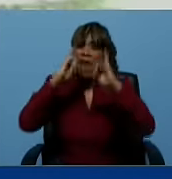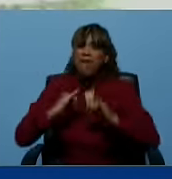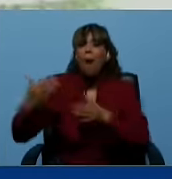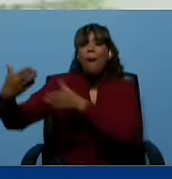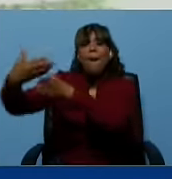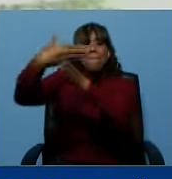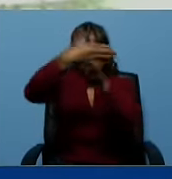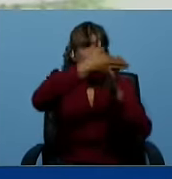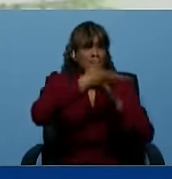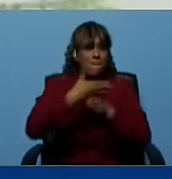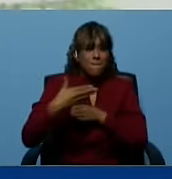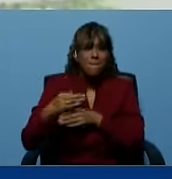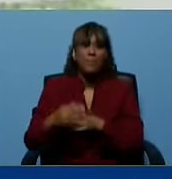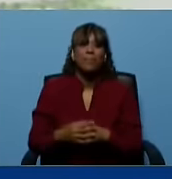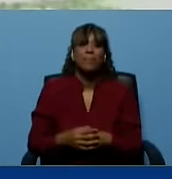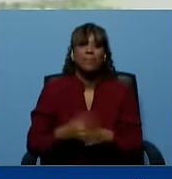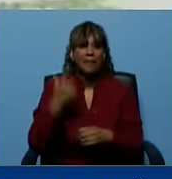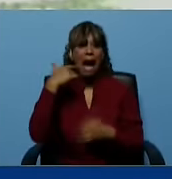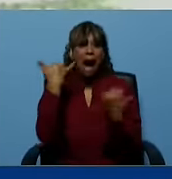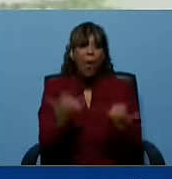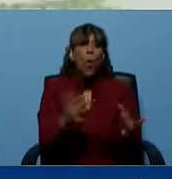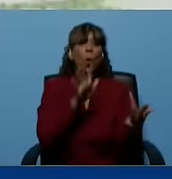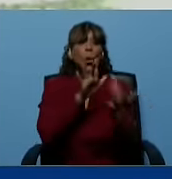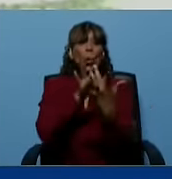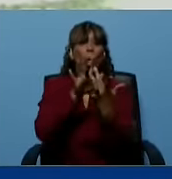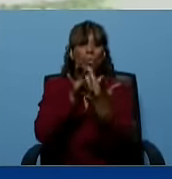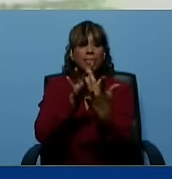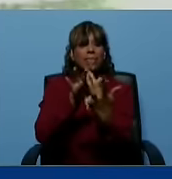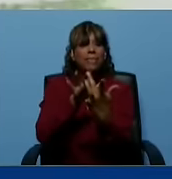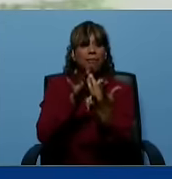compartida. Tenemos un pase